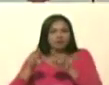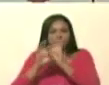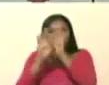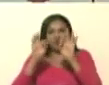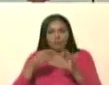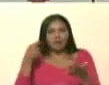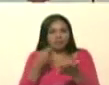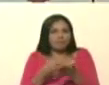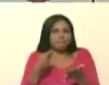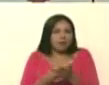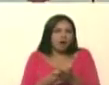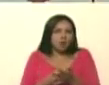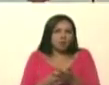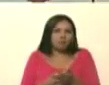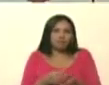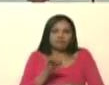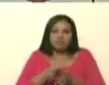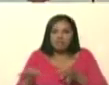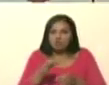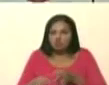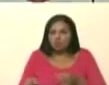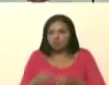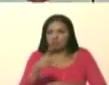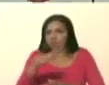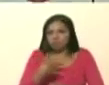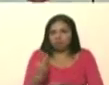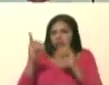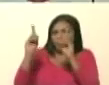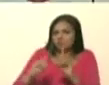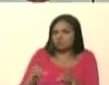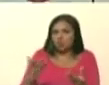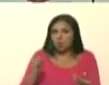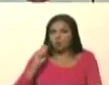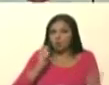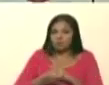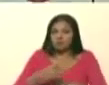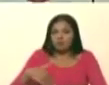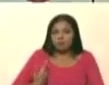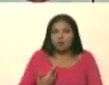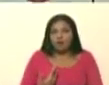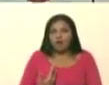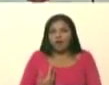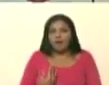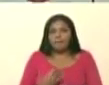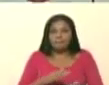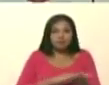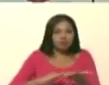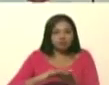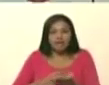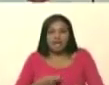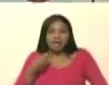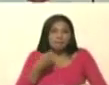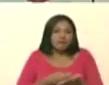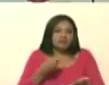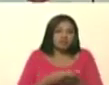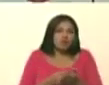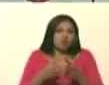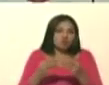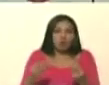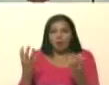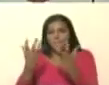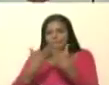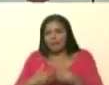cripto moneda las divisas convertibles para la actualización de inversiones en maquinarias